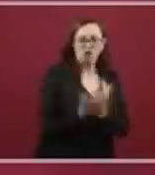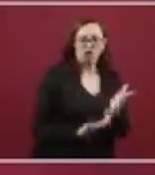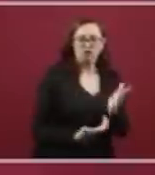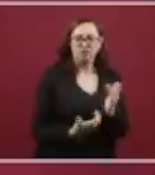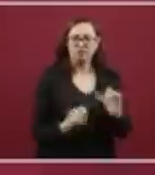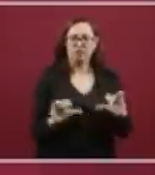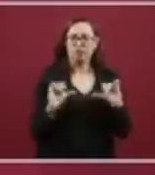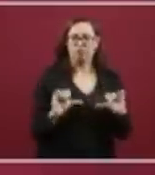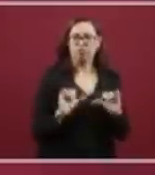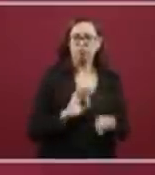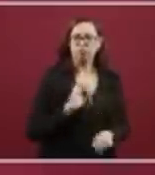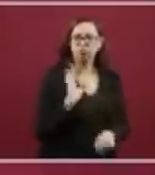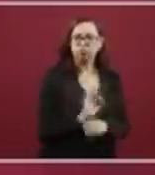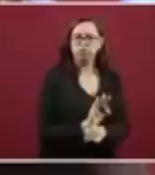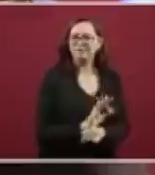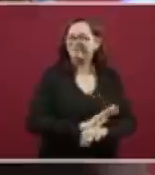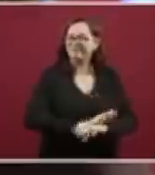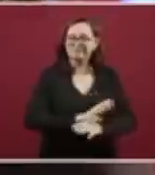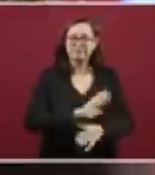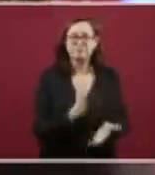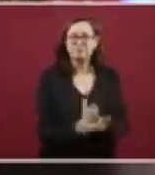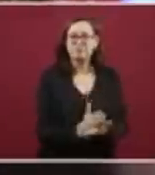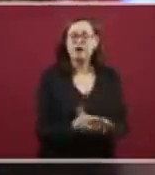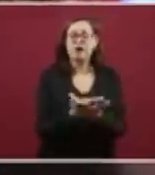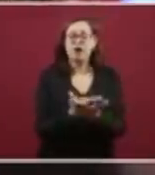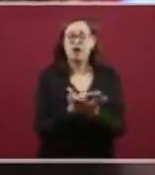Esta reforma laboral